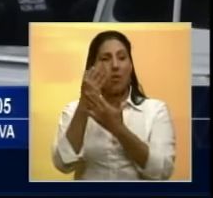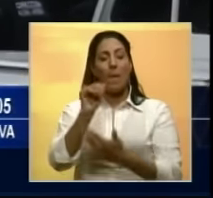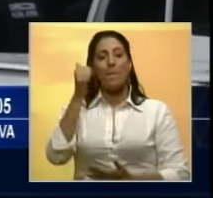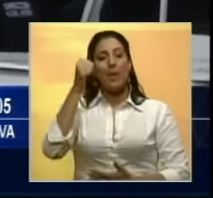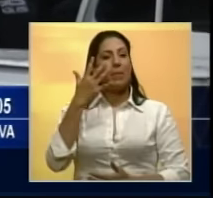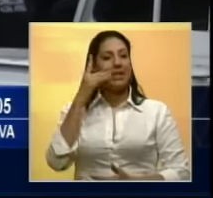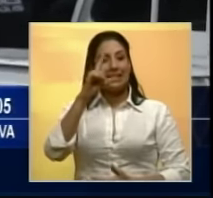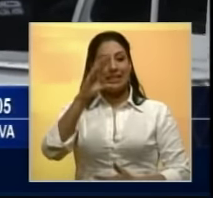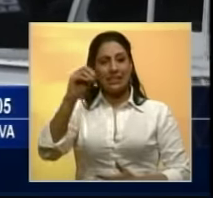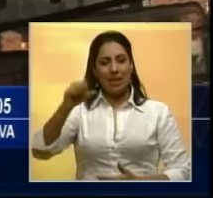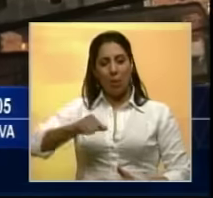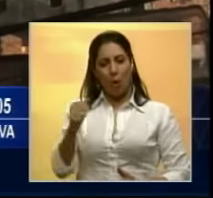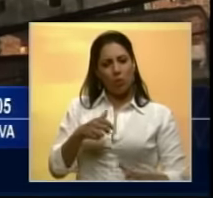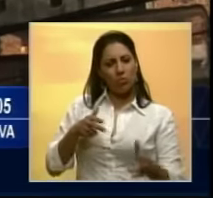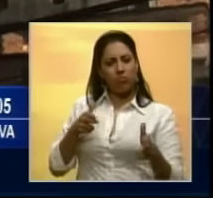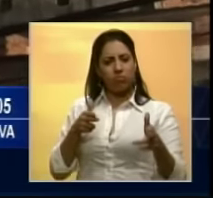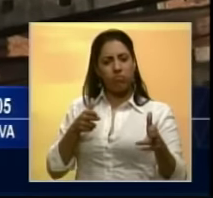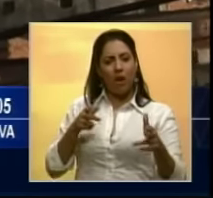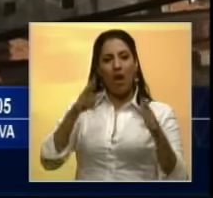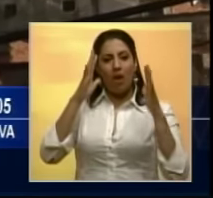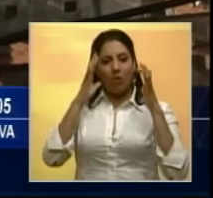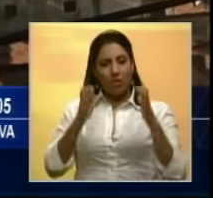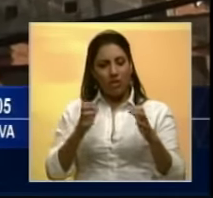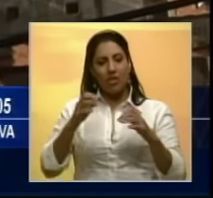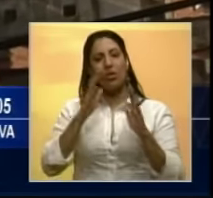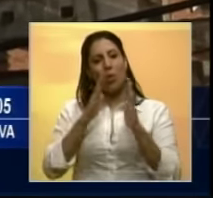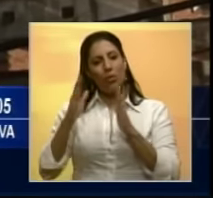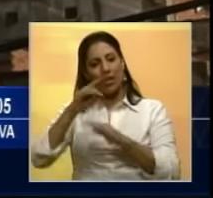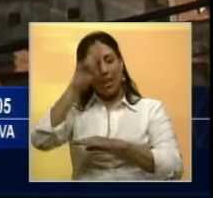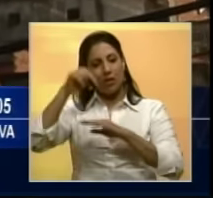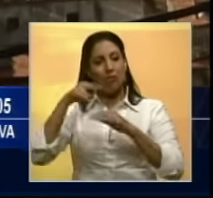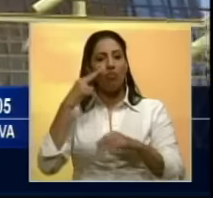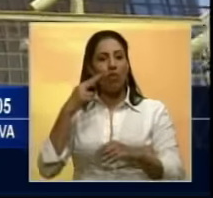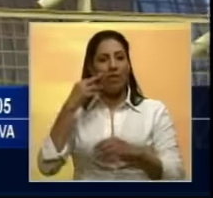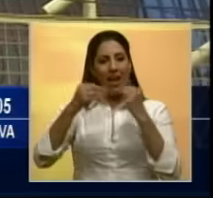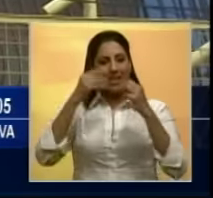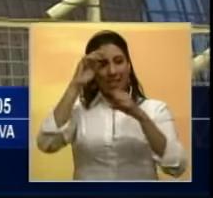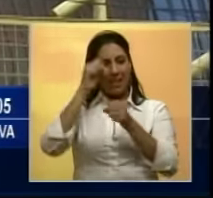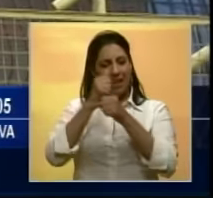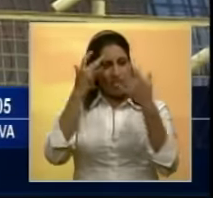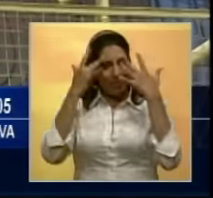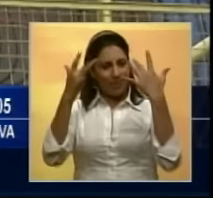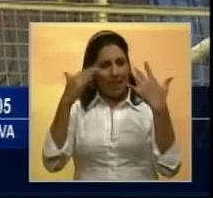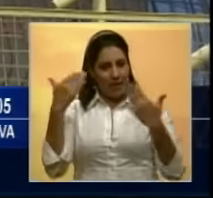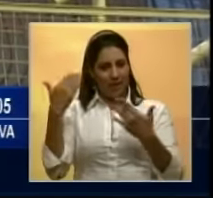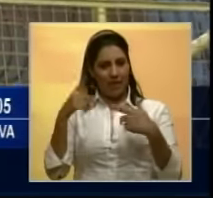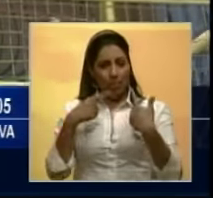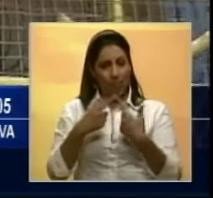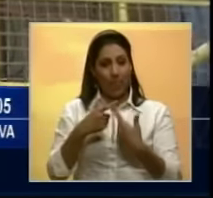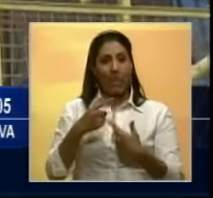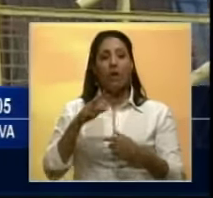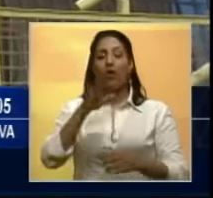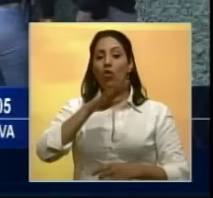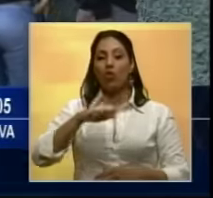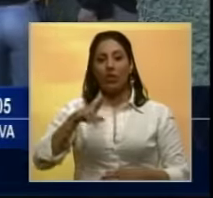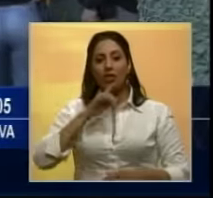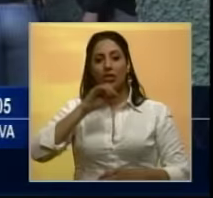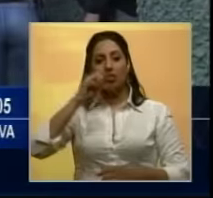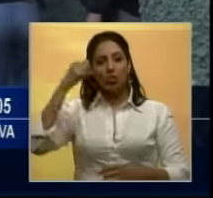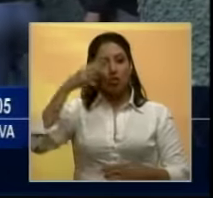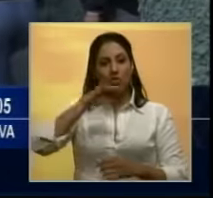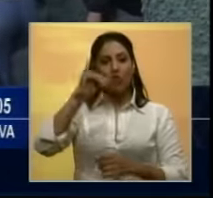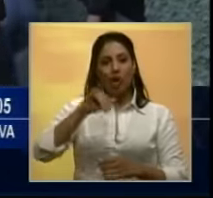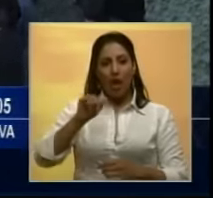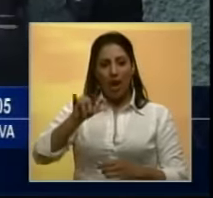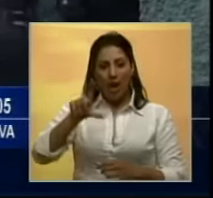más de 100 funcionarios de delincuencia organizada de la Policía Nacional Bolivariana realizaban labores de inteligencia en el sector Villa Zoila de la